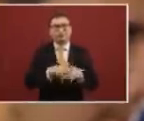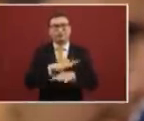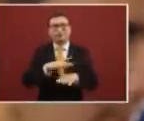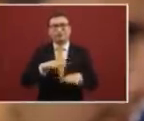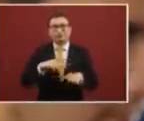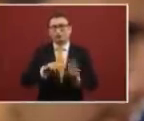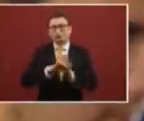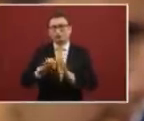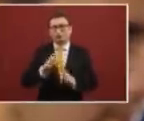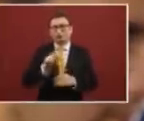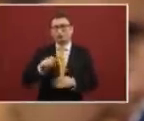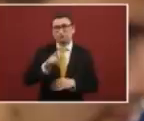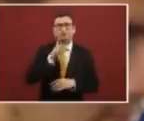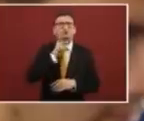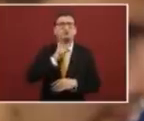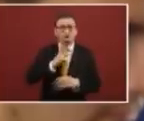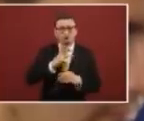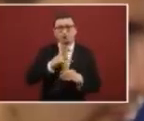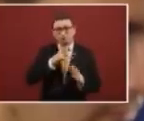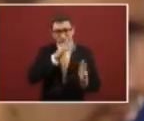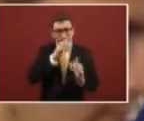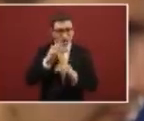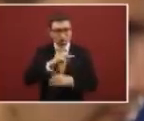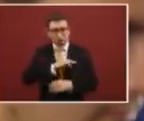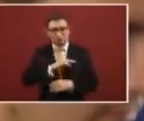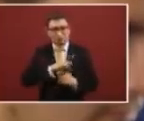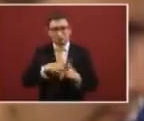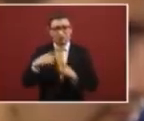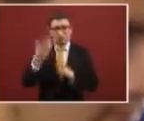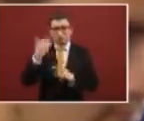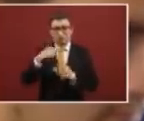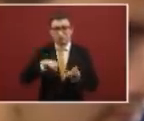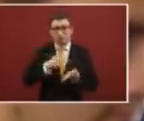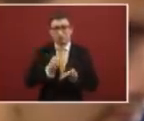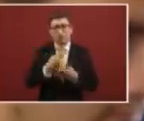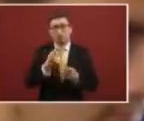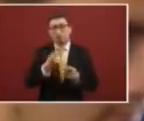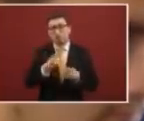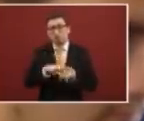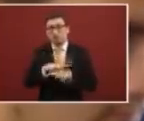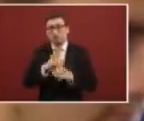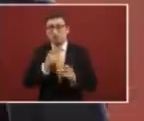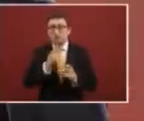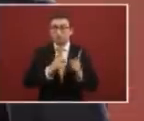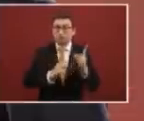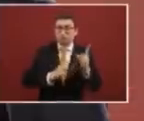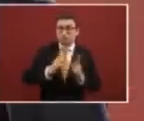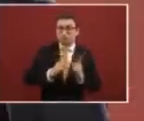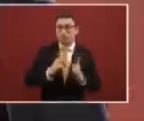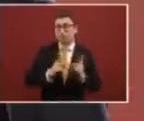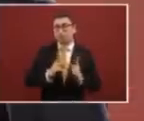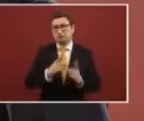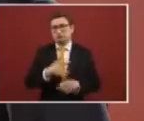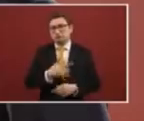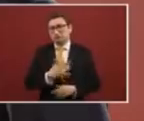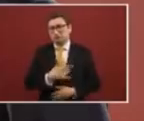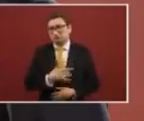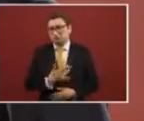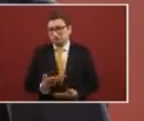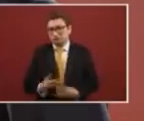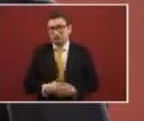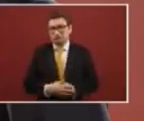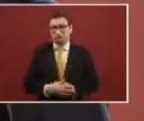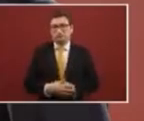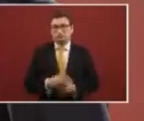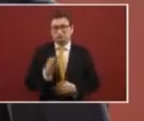y que el acuerdo que usted había firmado con la iniciativa privada, pues podría estar en duda por esto que se está